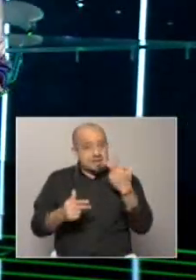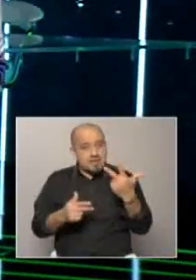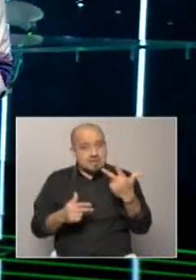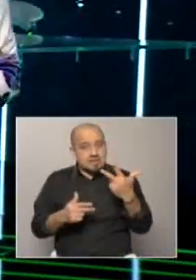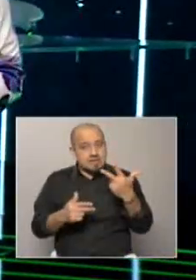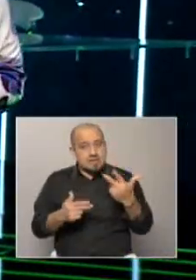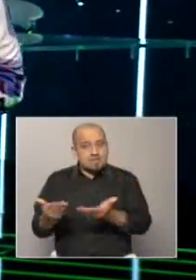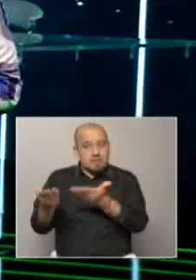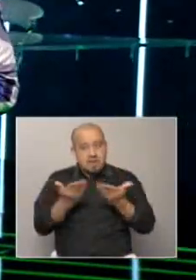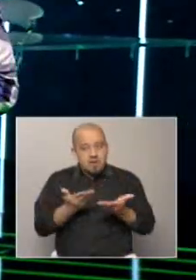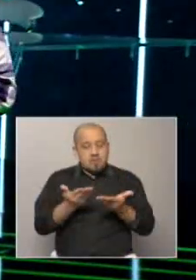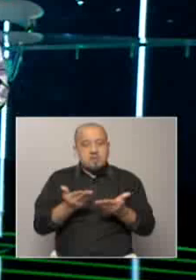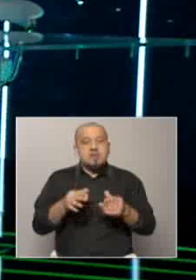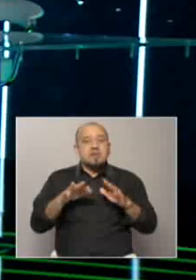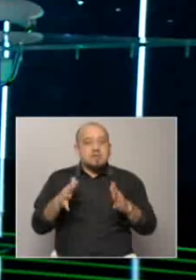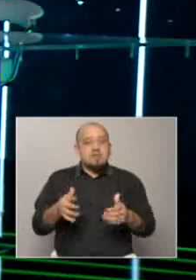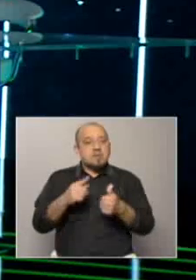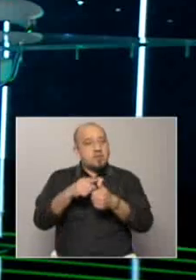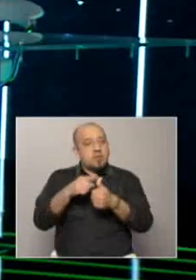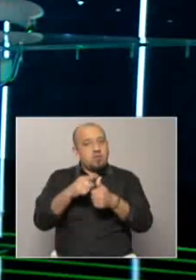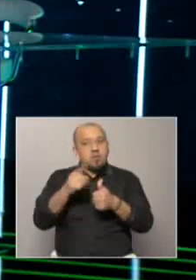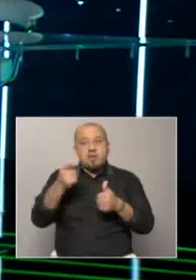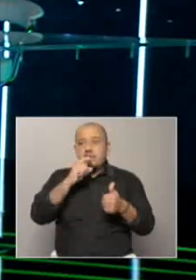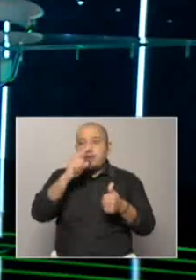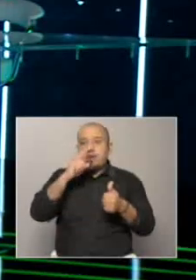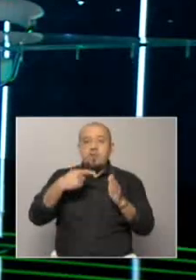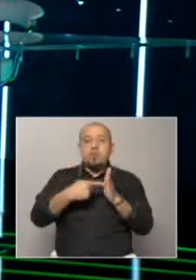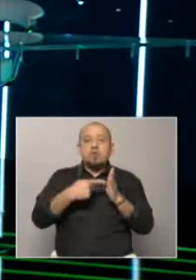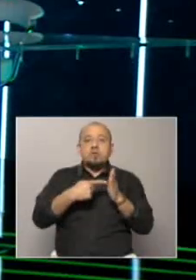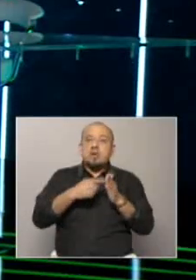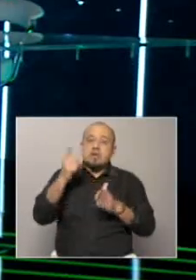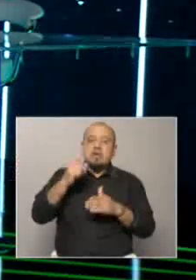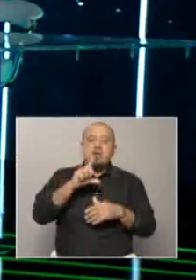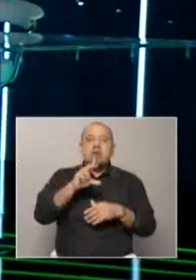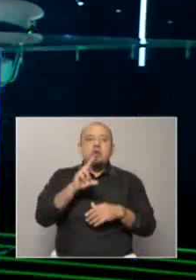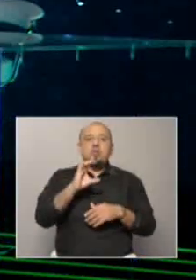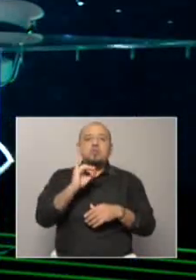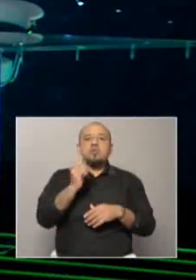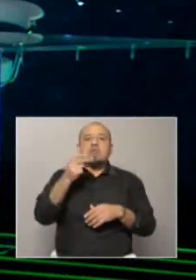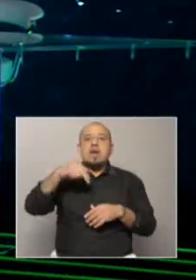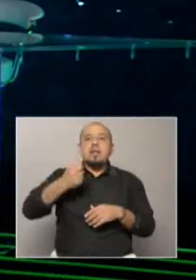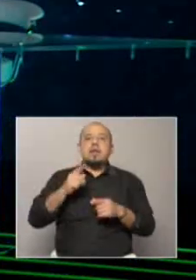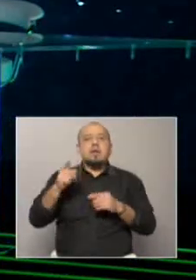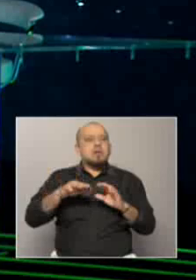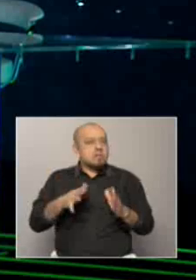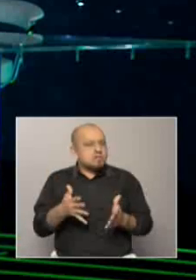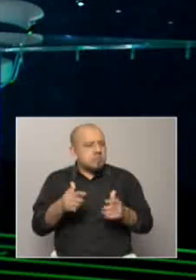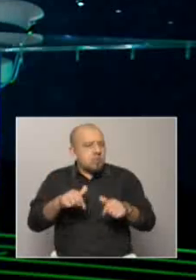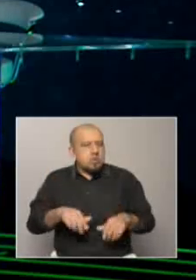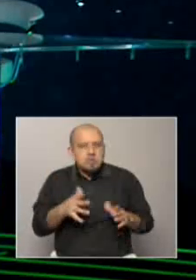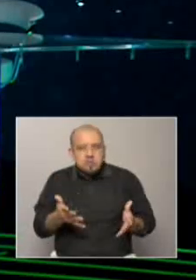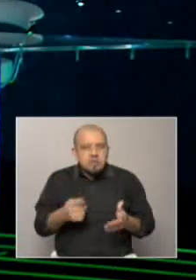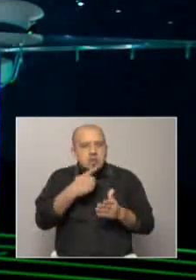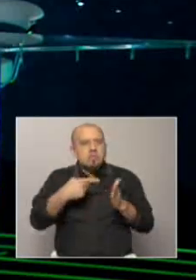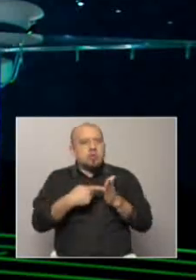invitados a diferencia de viernes anteriores. Una desde Buenos Aires, que es Luciana Rubinska, que vamos a estar hablando con ella sobre algo particular que está pasando en la